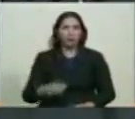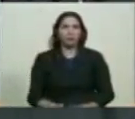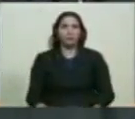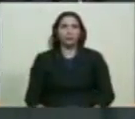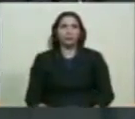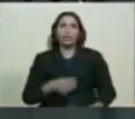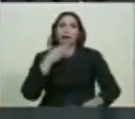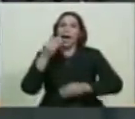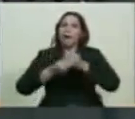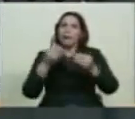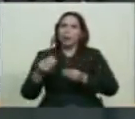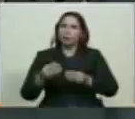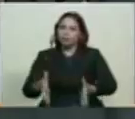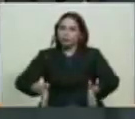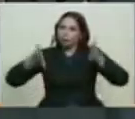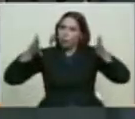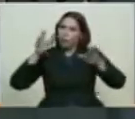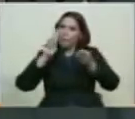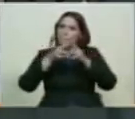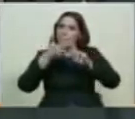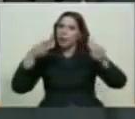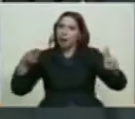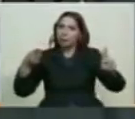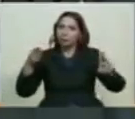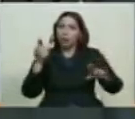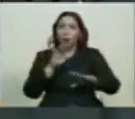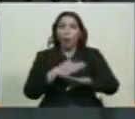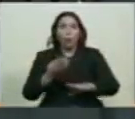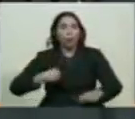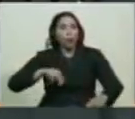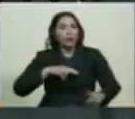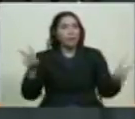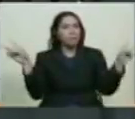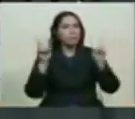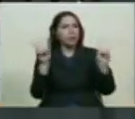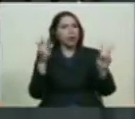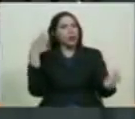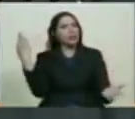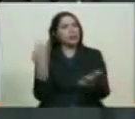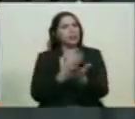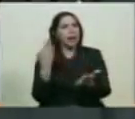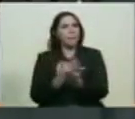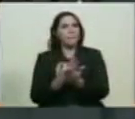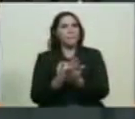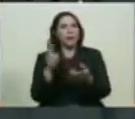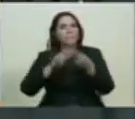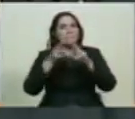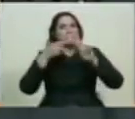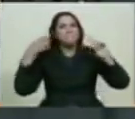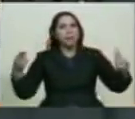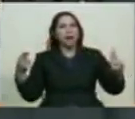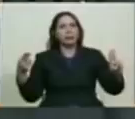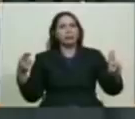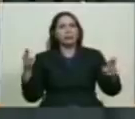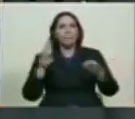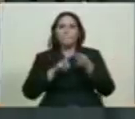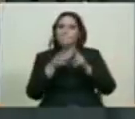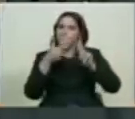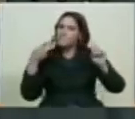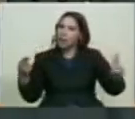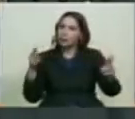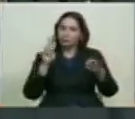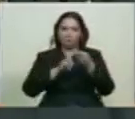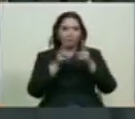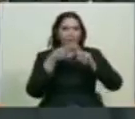hará que triunfe la paz, porque nuestra victoria siempre será la paz. La paz, la